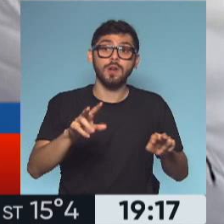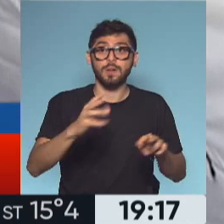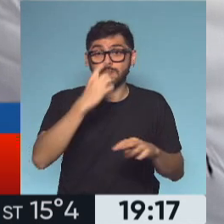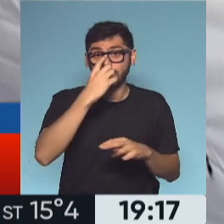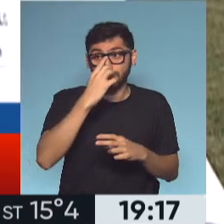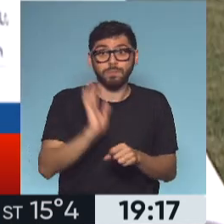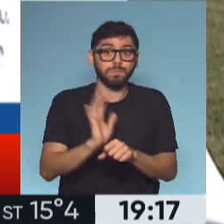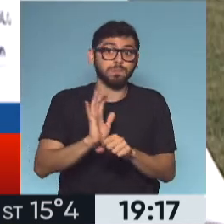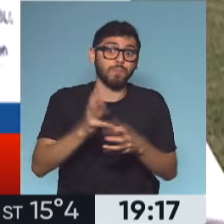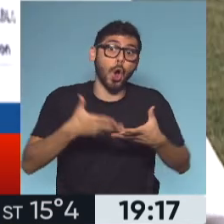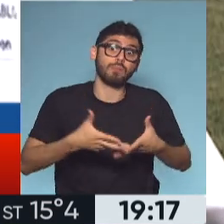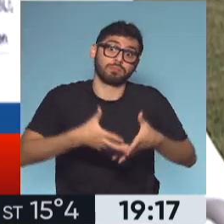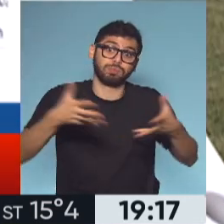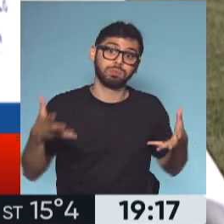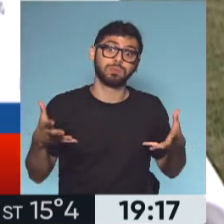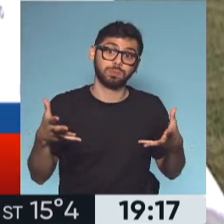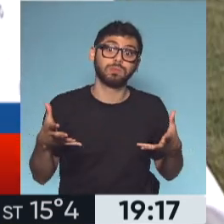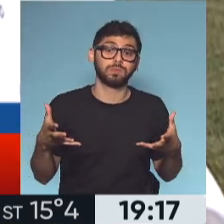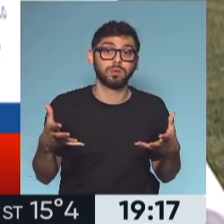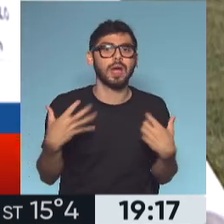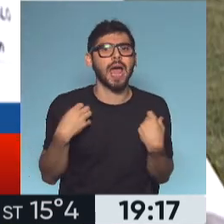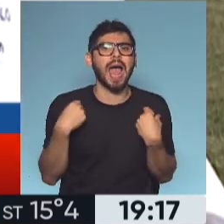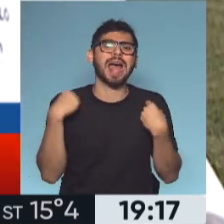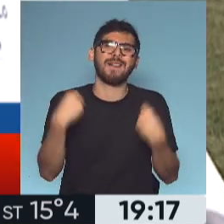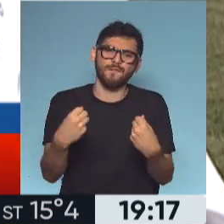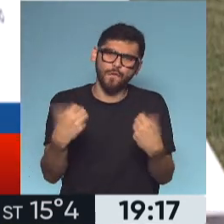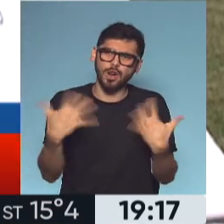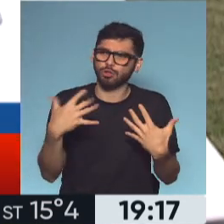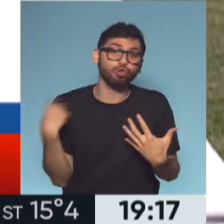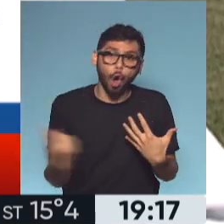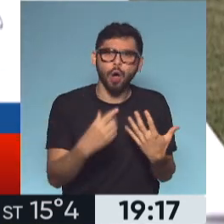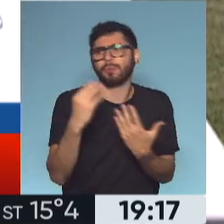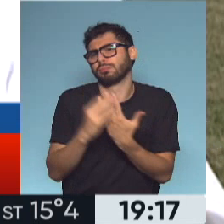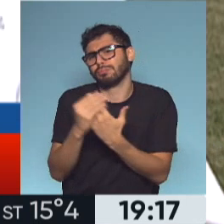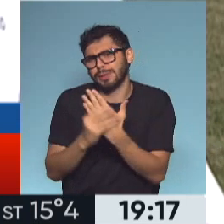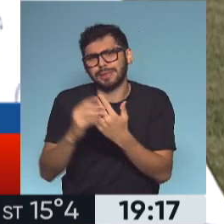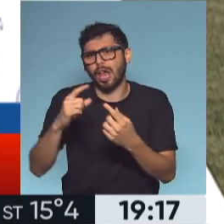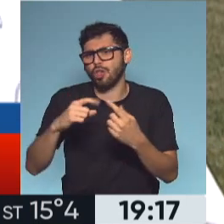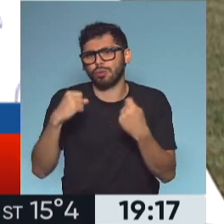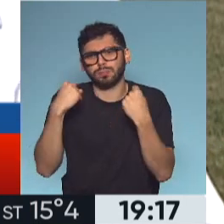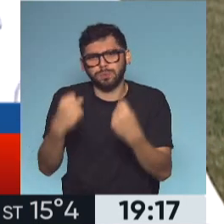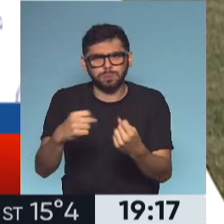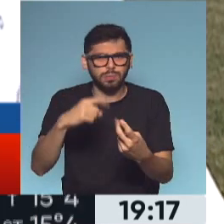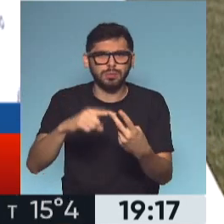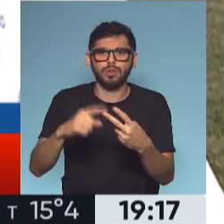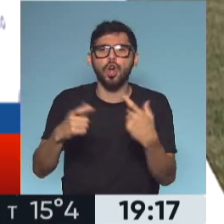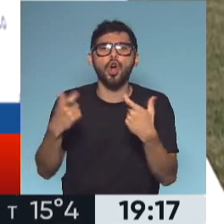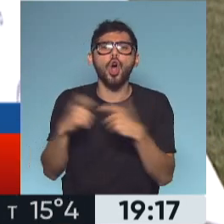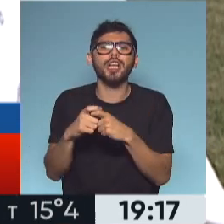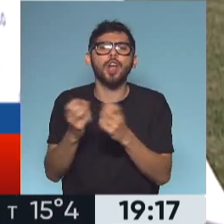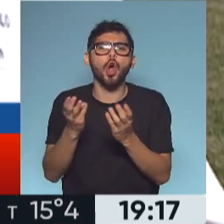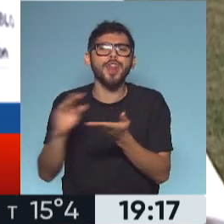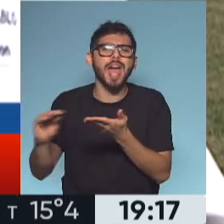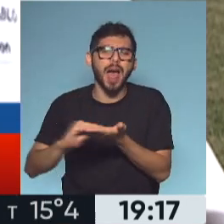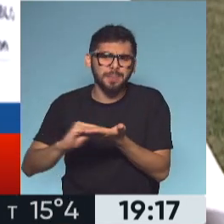hecho una expansión notable con un esfuerzo muy importante de todo, Ministerio, Consejo de Administración y por